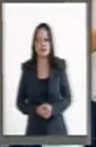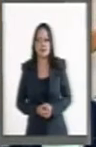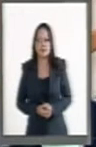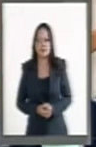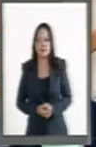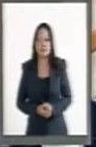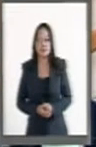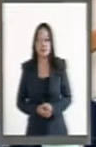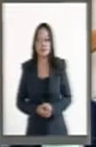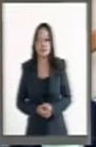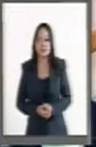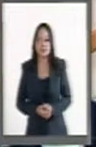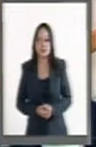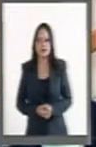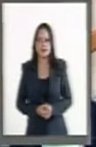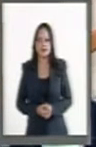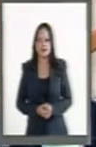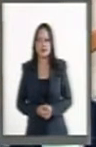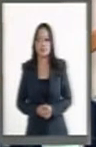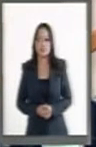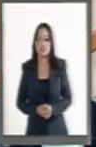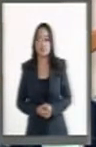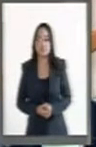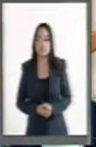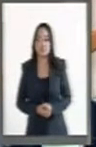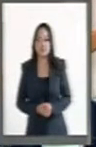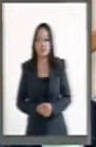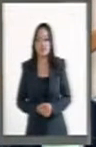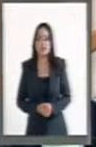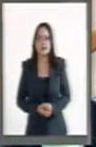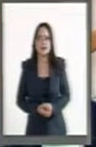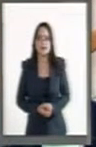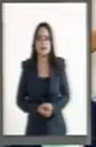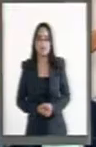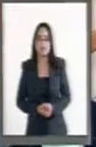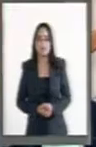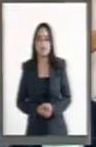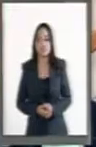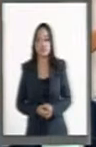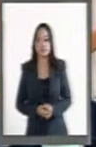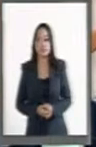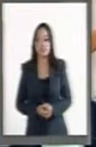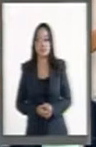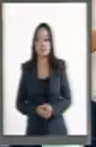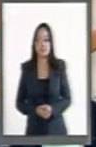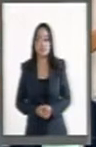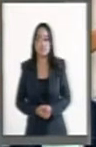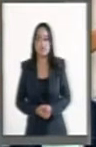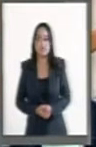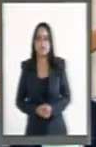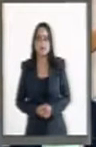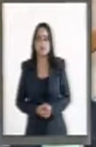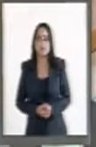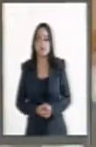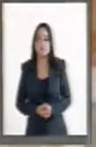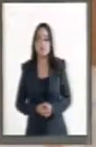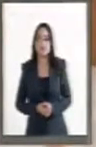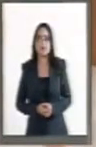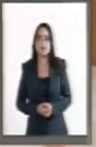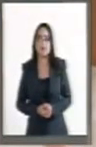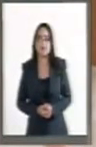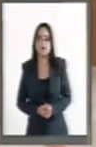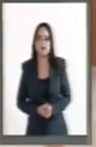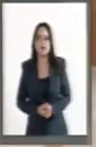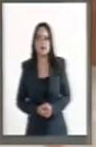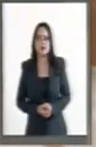me toca. Sí, porque eres delgado. Pido tiempo adicional. No eres delgado, me corresponde. Por el apellido. ¿Cuánto tiempo es,